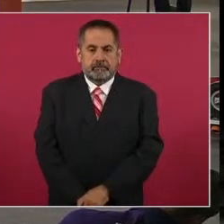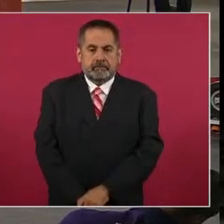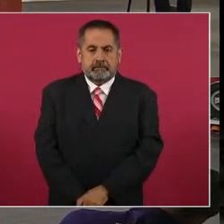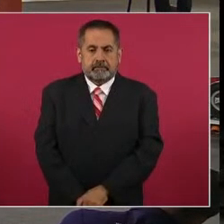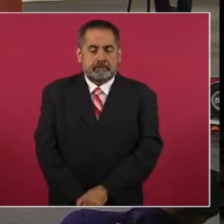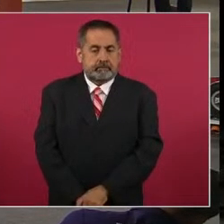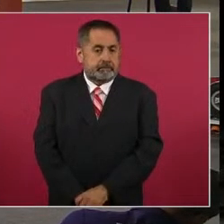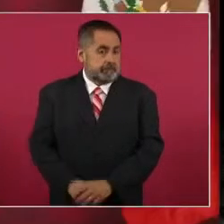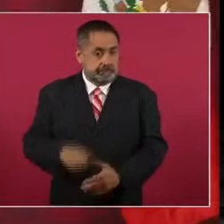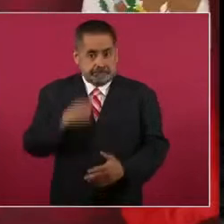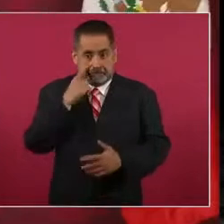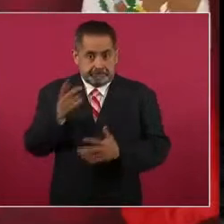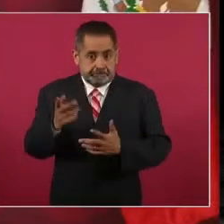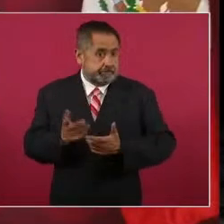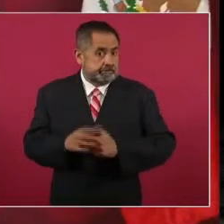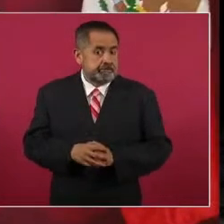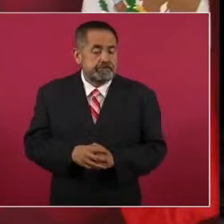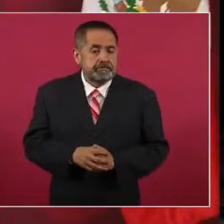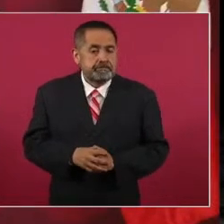porque ya